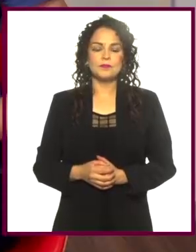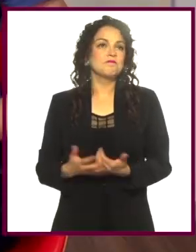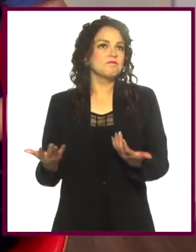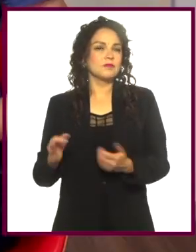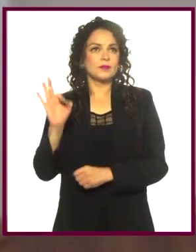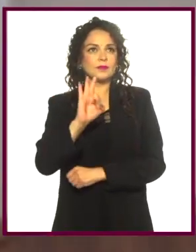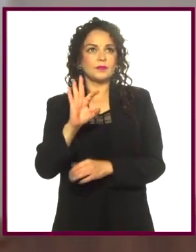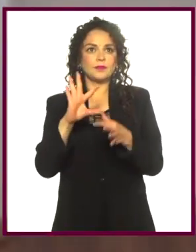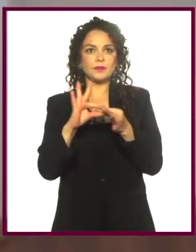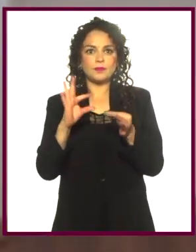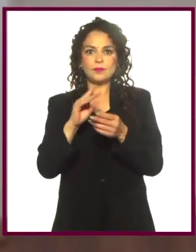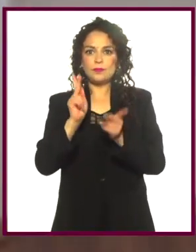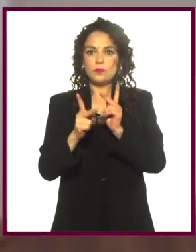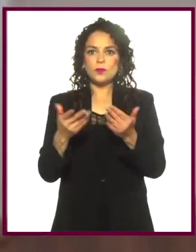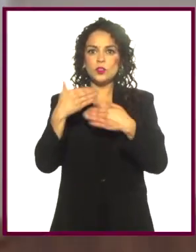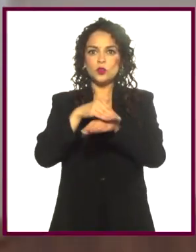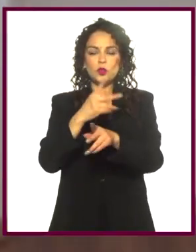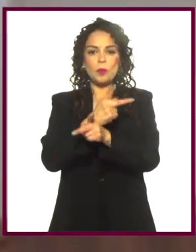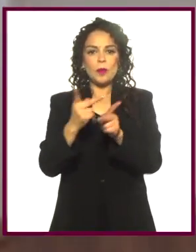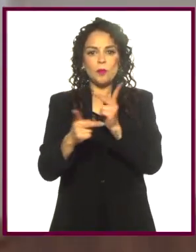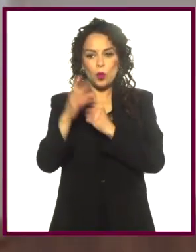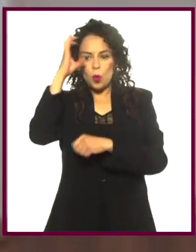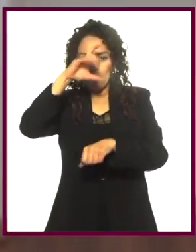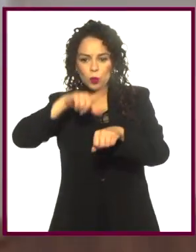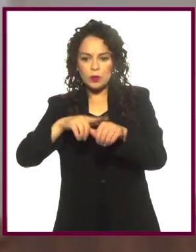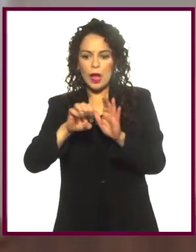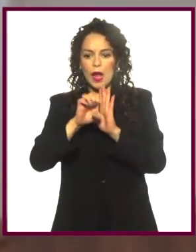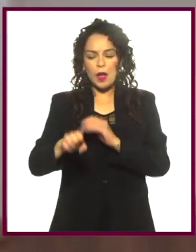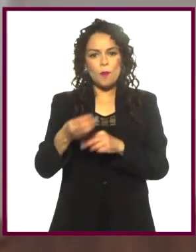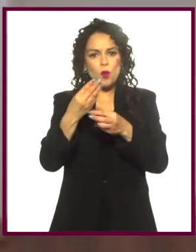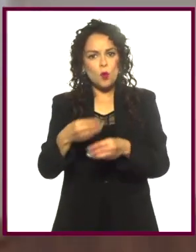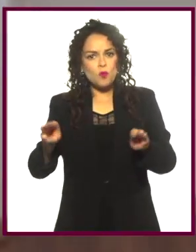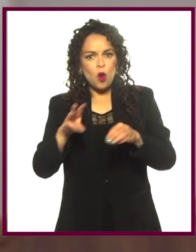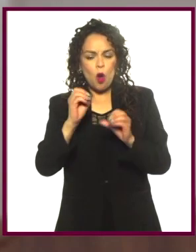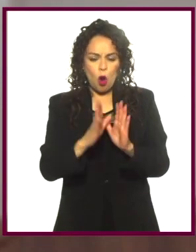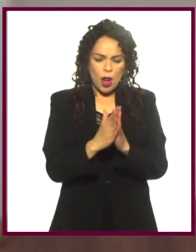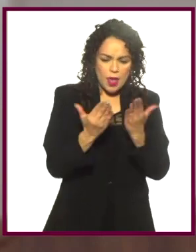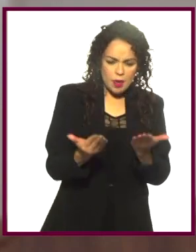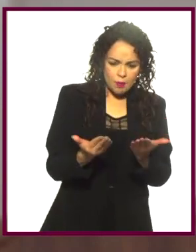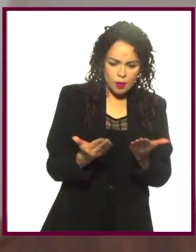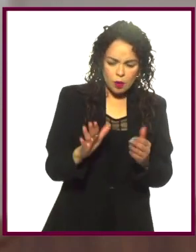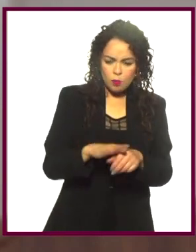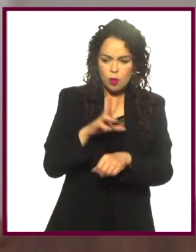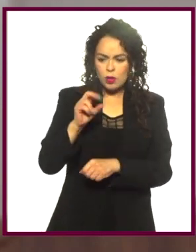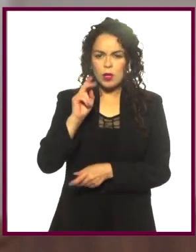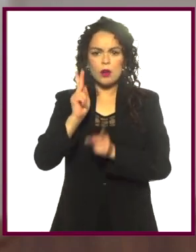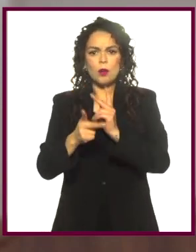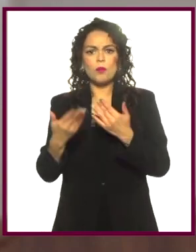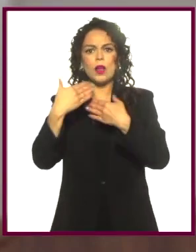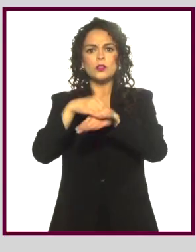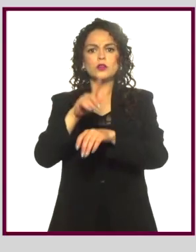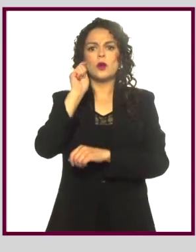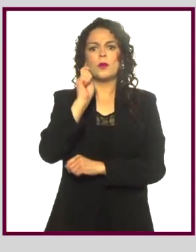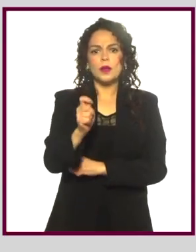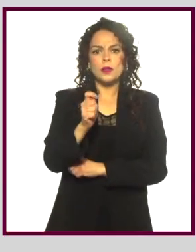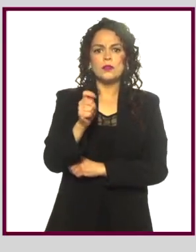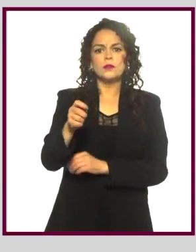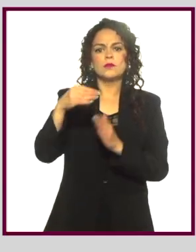Y si hablamos de productos culturales como los libros y la música, ¿por qué no hablar del modelo de Abraham